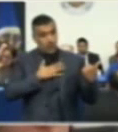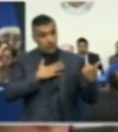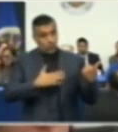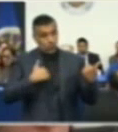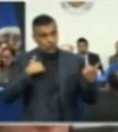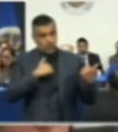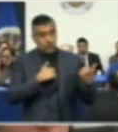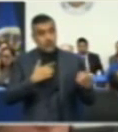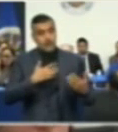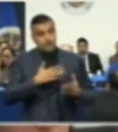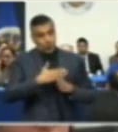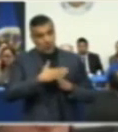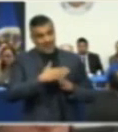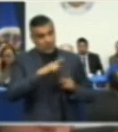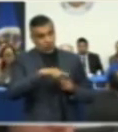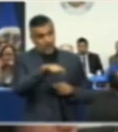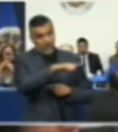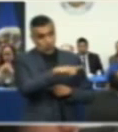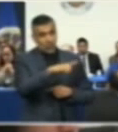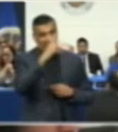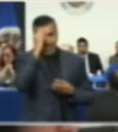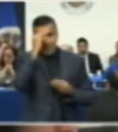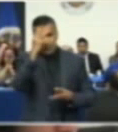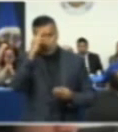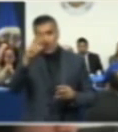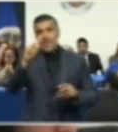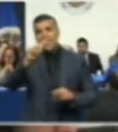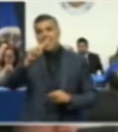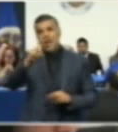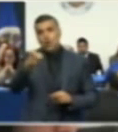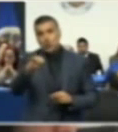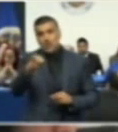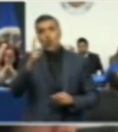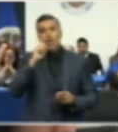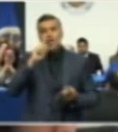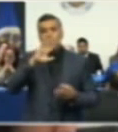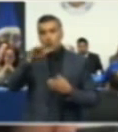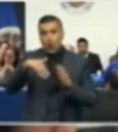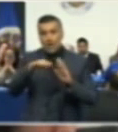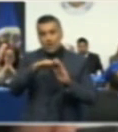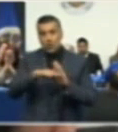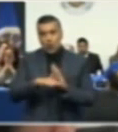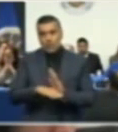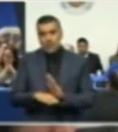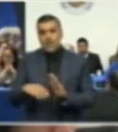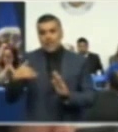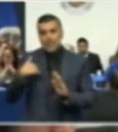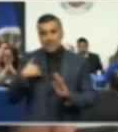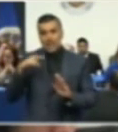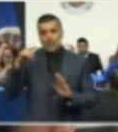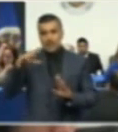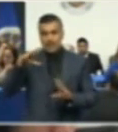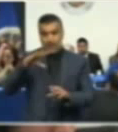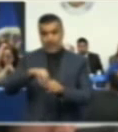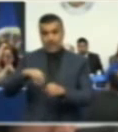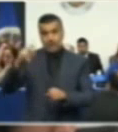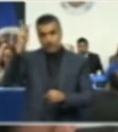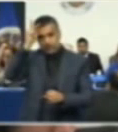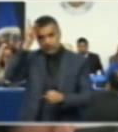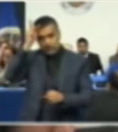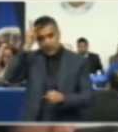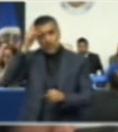gustosos de compartir con ellos el informe diagnóstico de todas las normas que existen en el ordenamiento interno